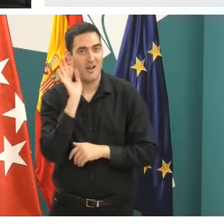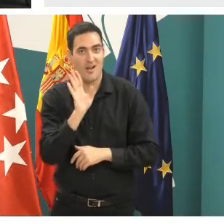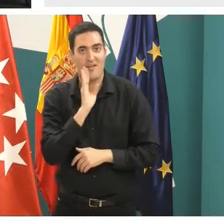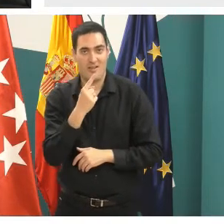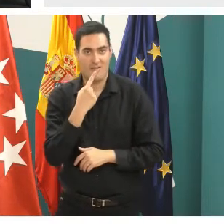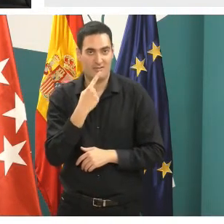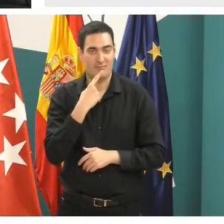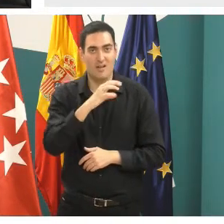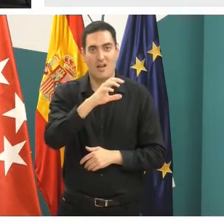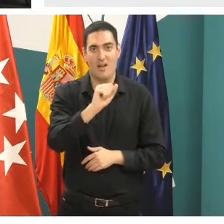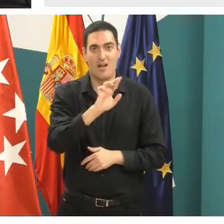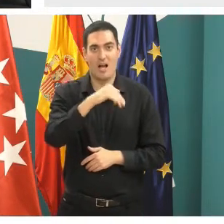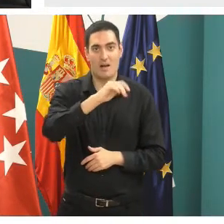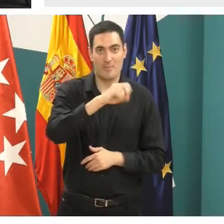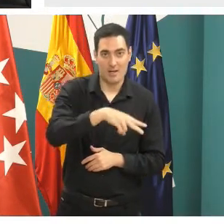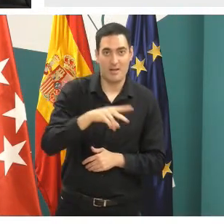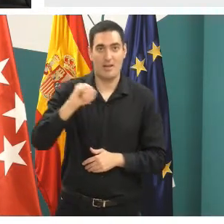Carmen e Irene.